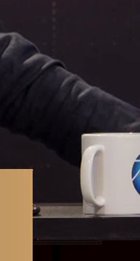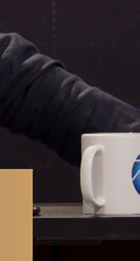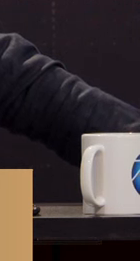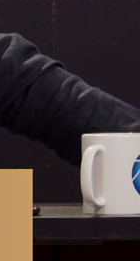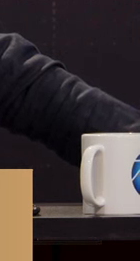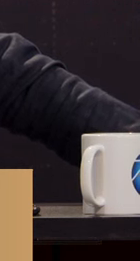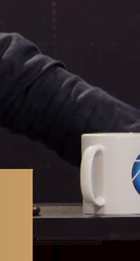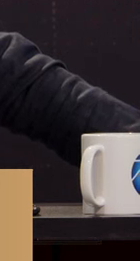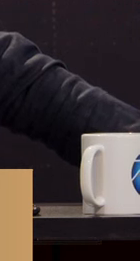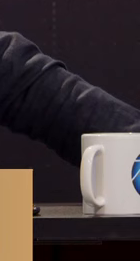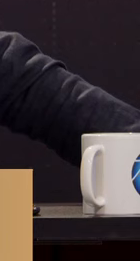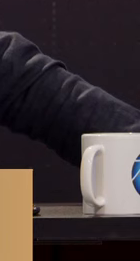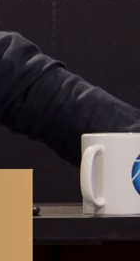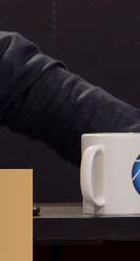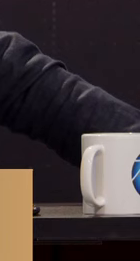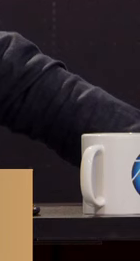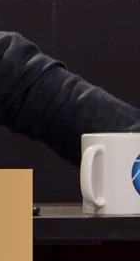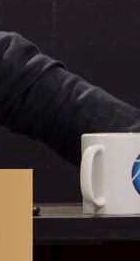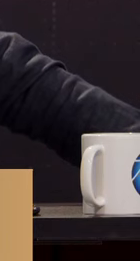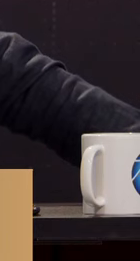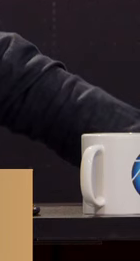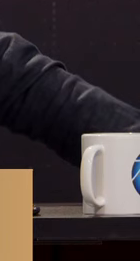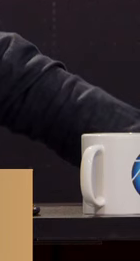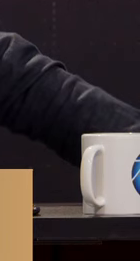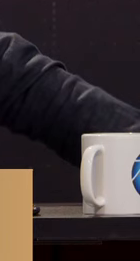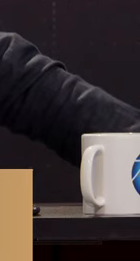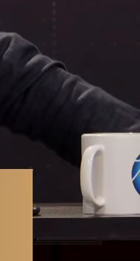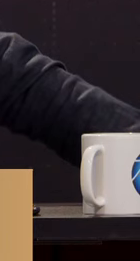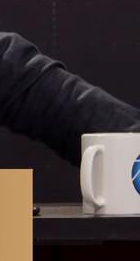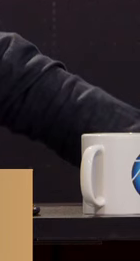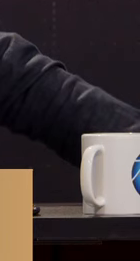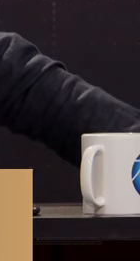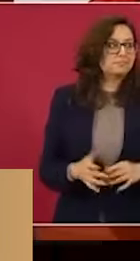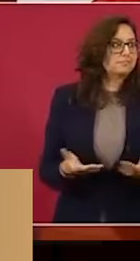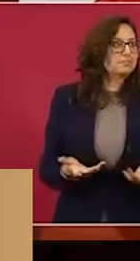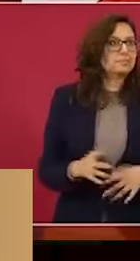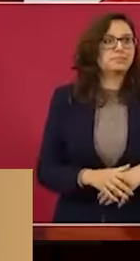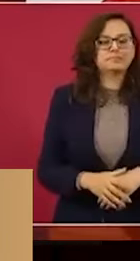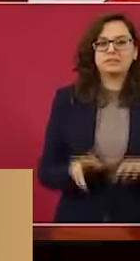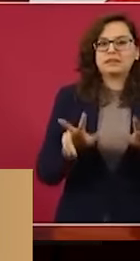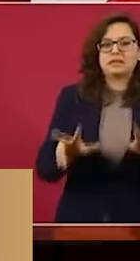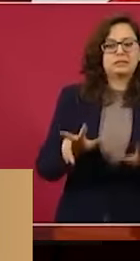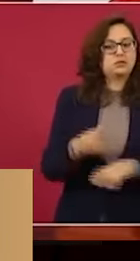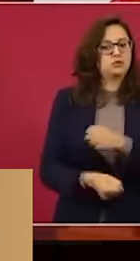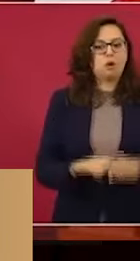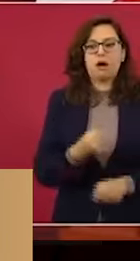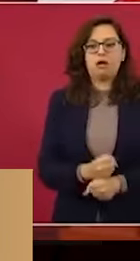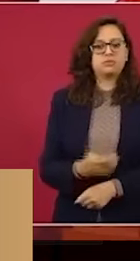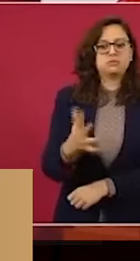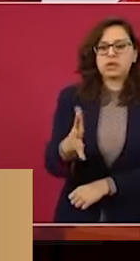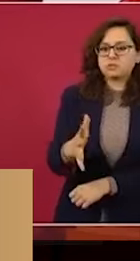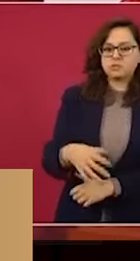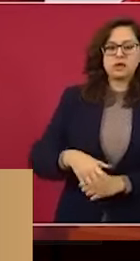de la revolución, ¿no? Lo que ellos llaman la cuarta T. Eso es así, pero hay que aclarar un par de cosas que yo he estado escuchando ustedes como